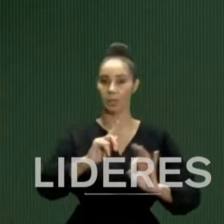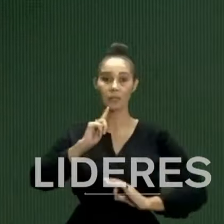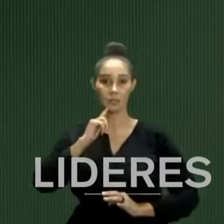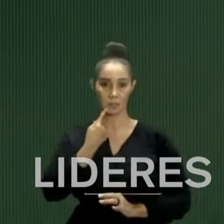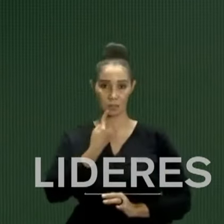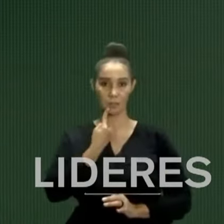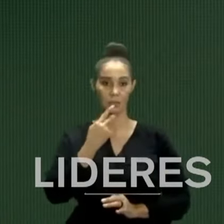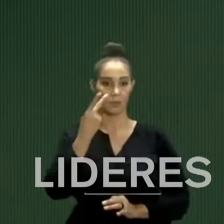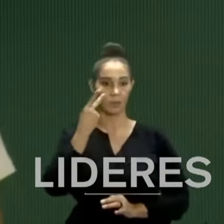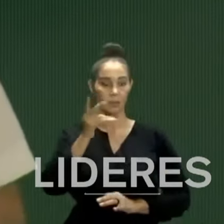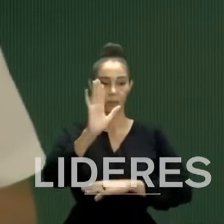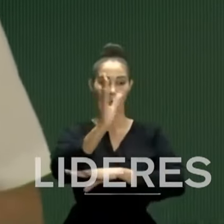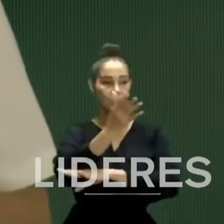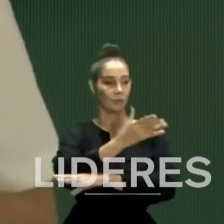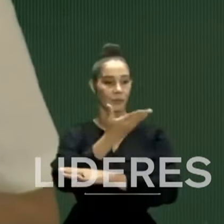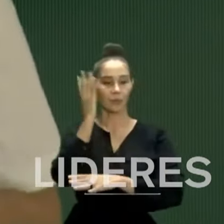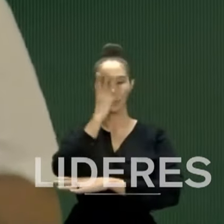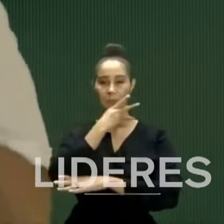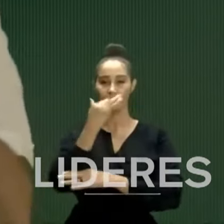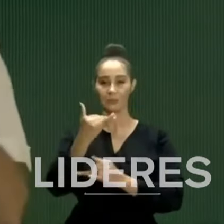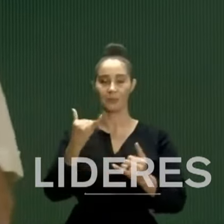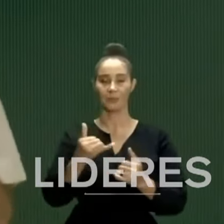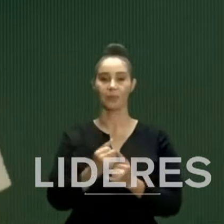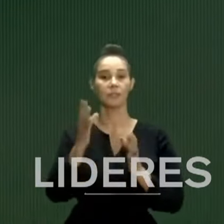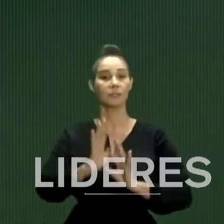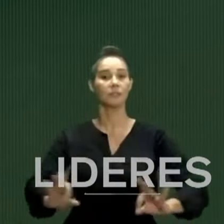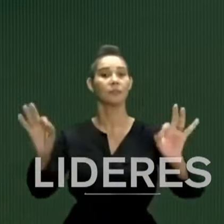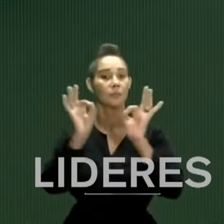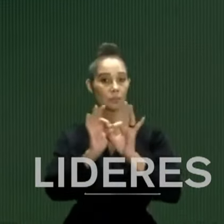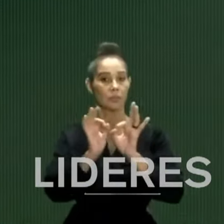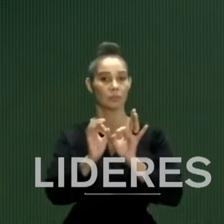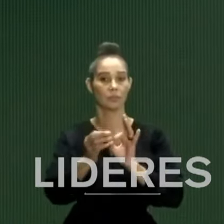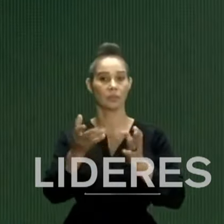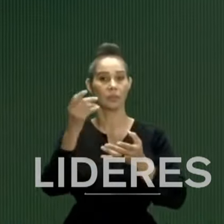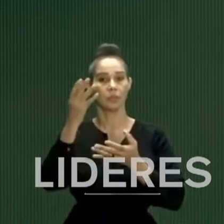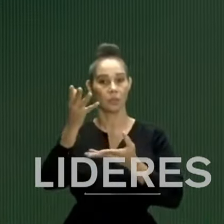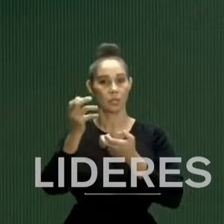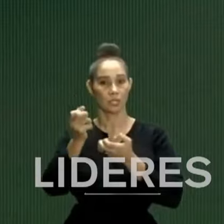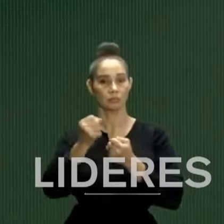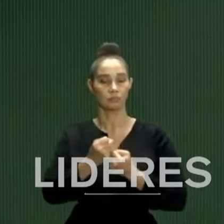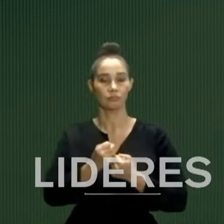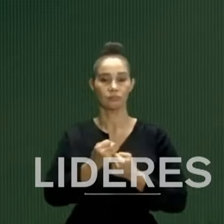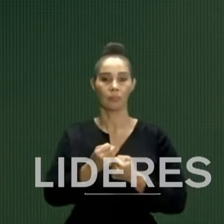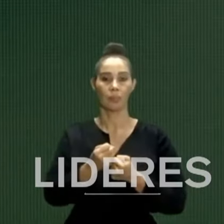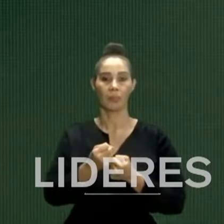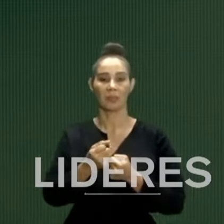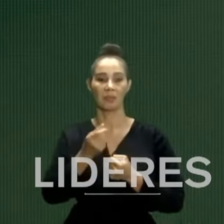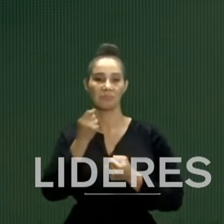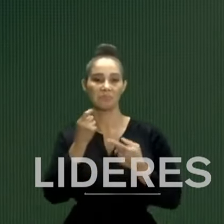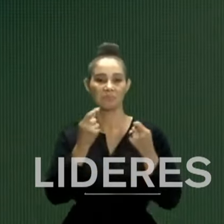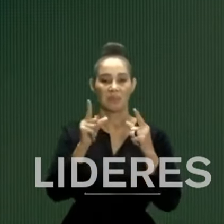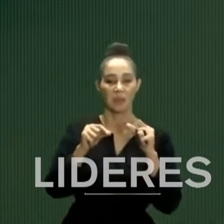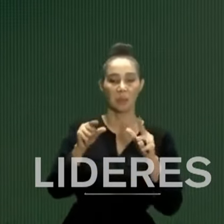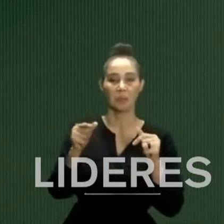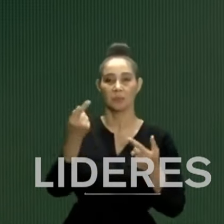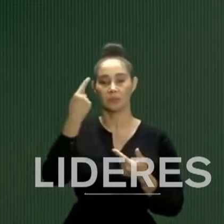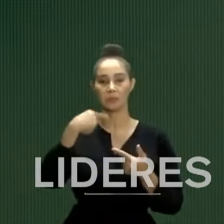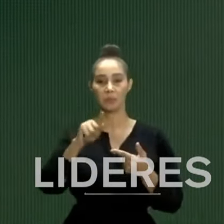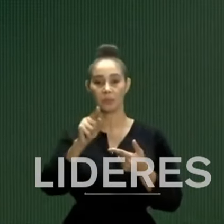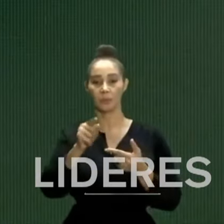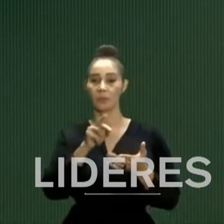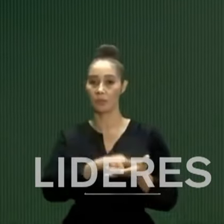eso vemos estos parques bien bonitos. Y es fundamental algo que yo creo mucho, que lo han criticado algunos, pero que es lo